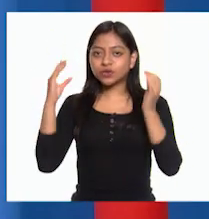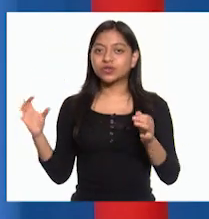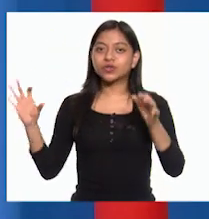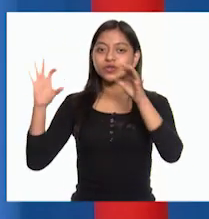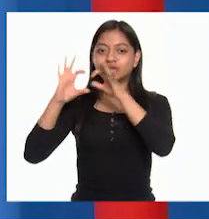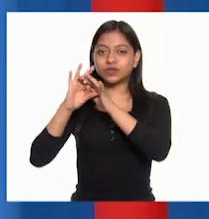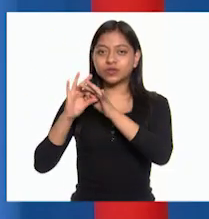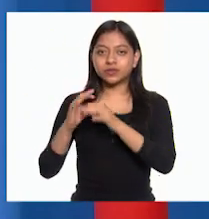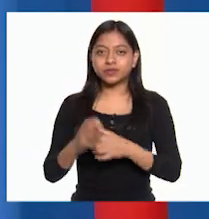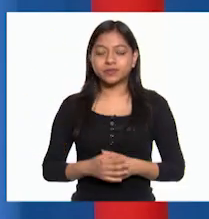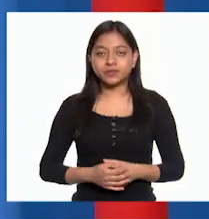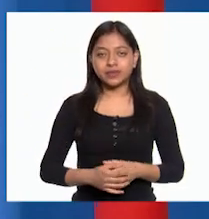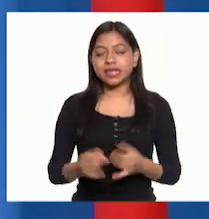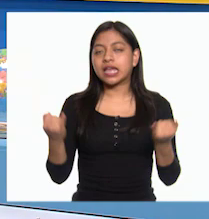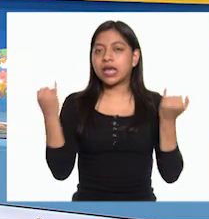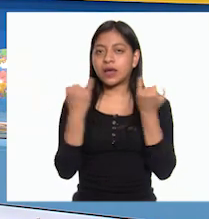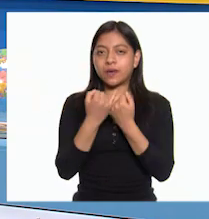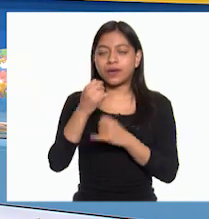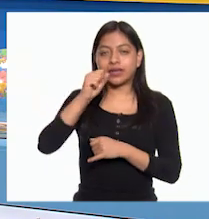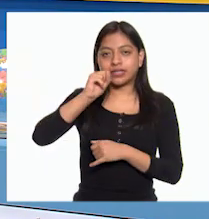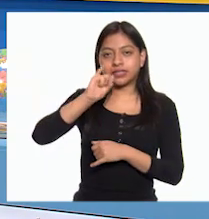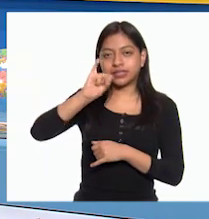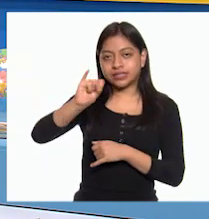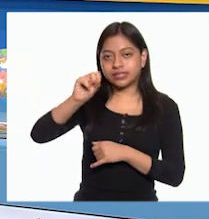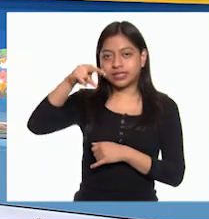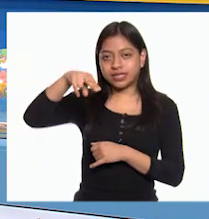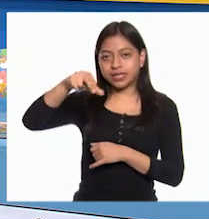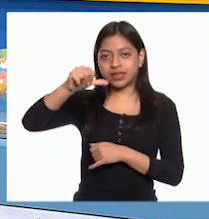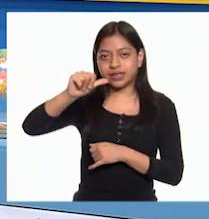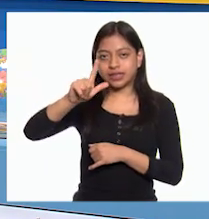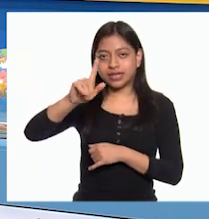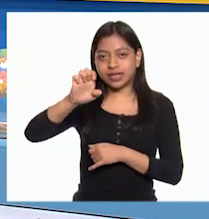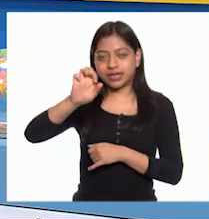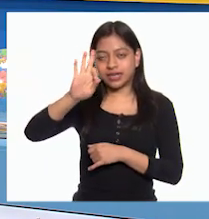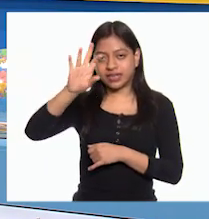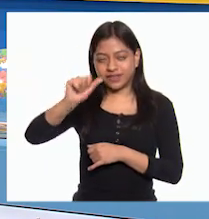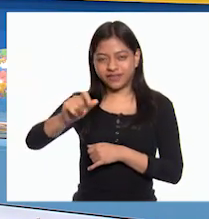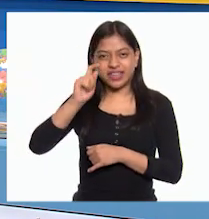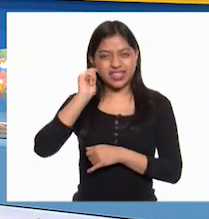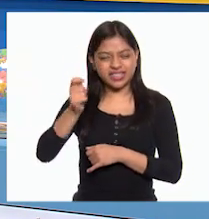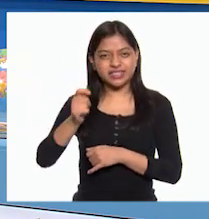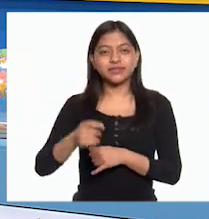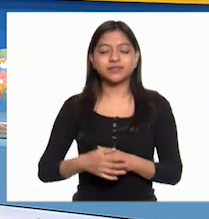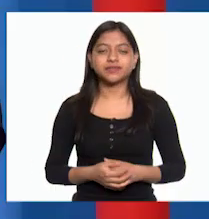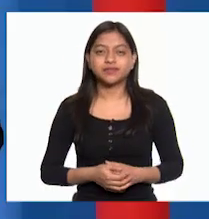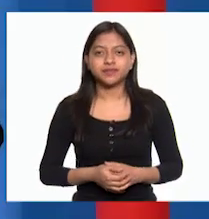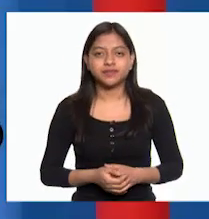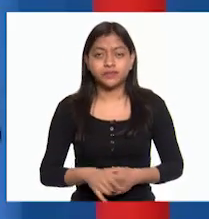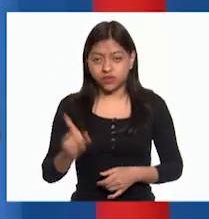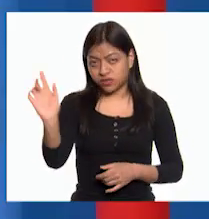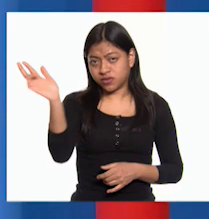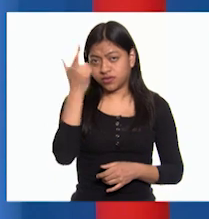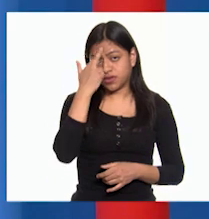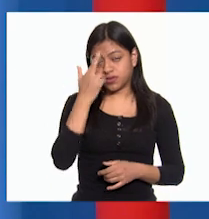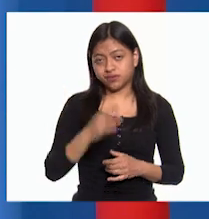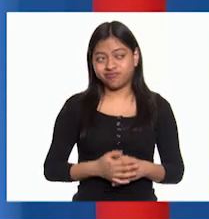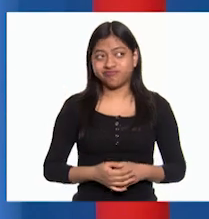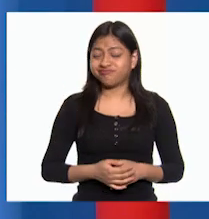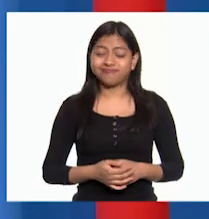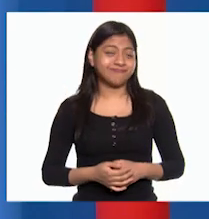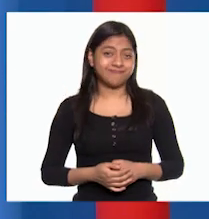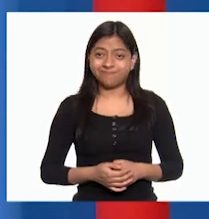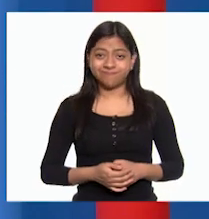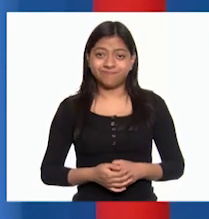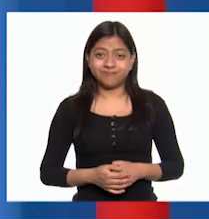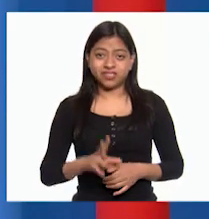llamado sinalefa. Bravo, María. ¿Y recuerdas qué es una sinalefa? No, la verdad